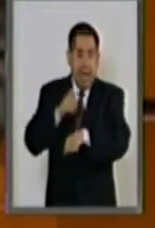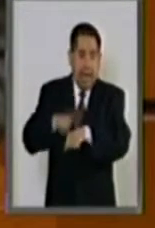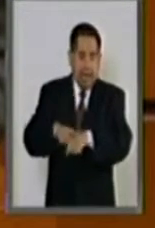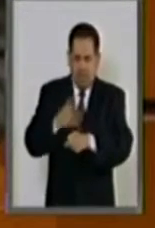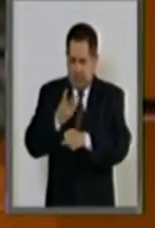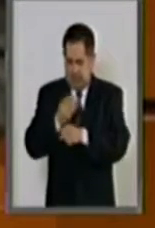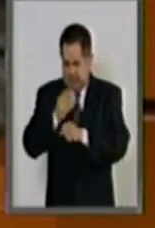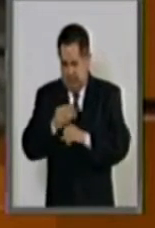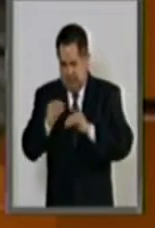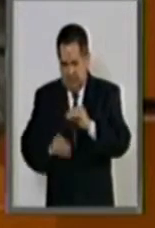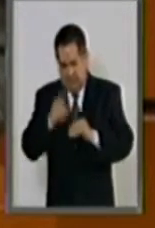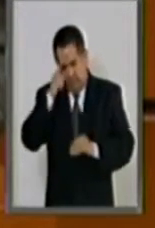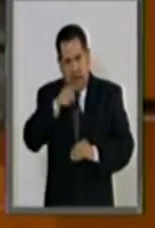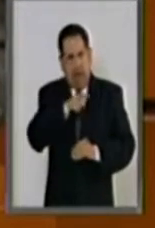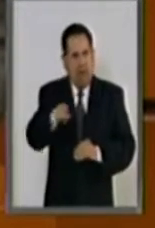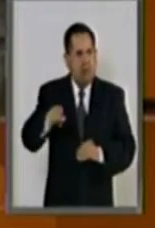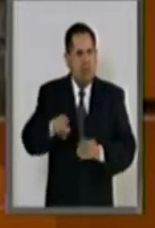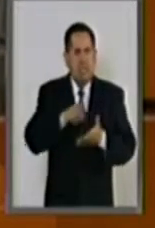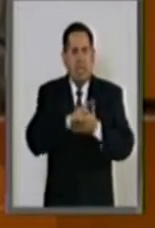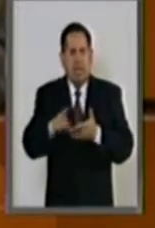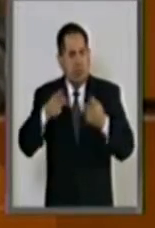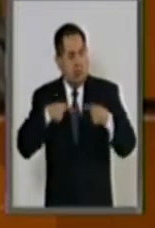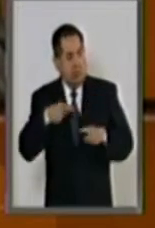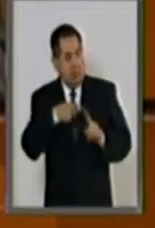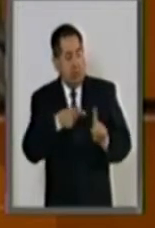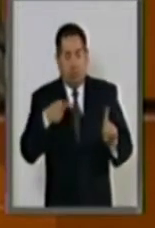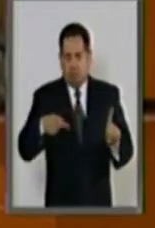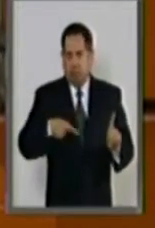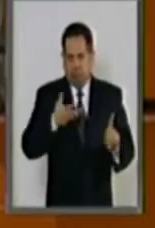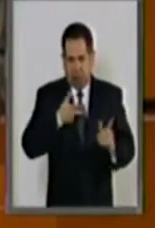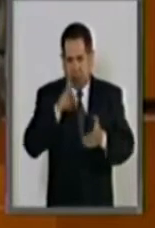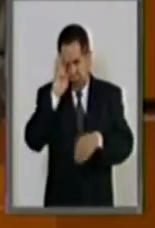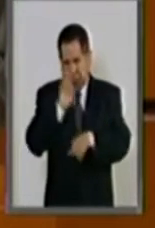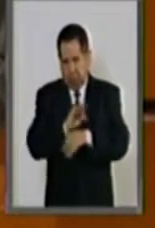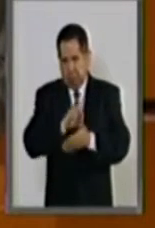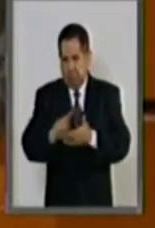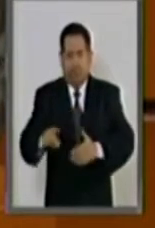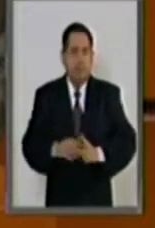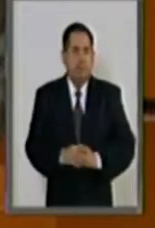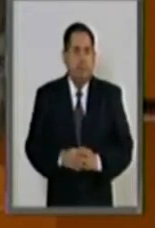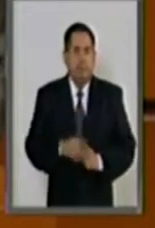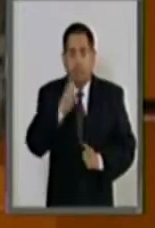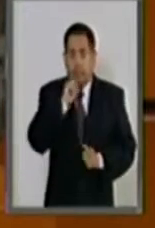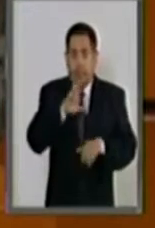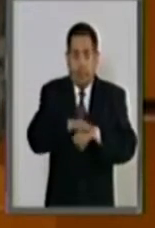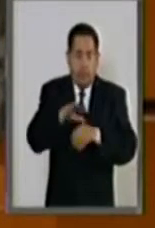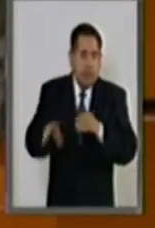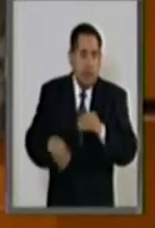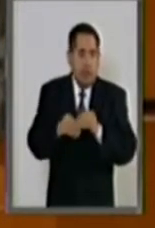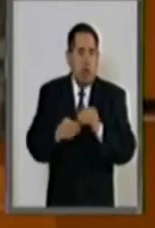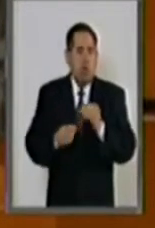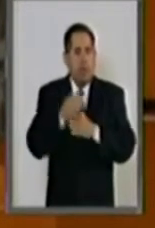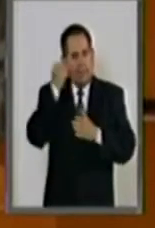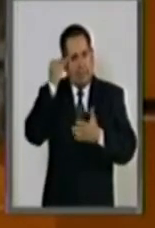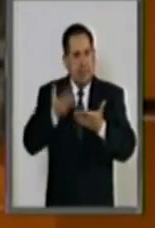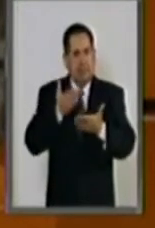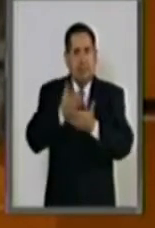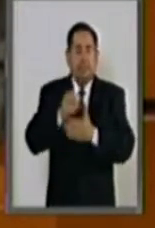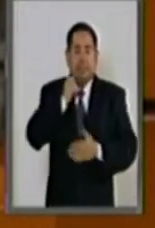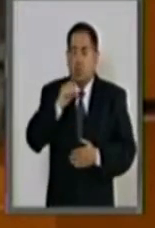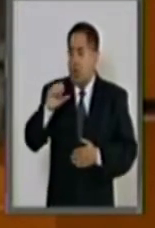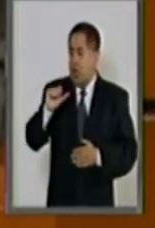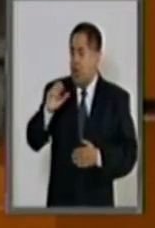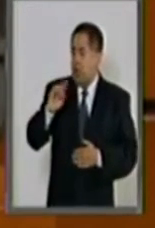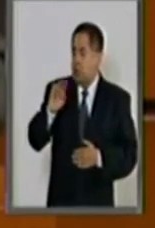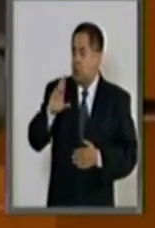garantizar los derechos del imputado. Se ha integrado igualmente una iniciativa del senador Arturo